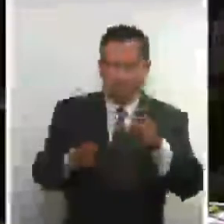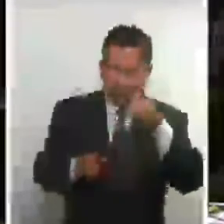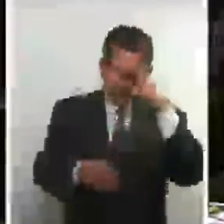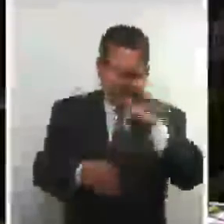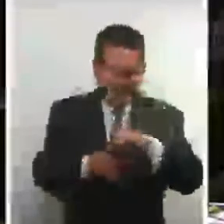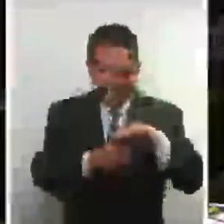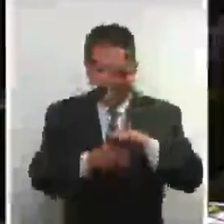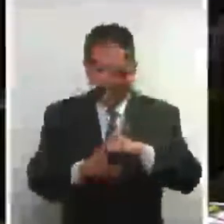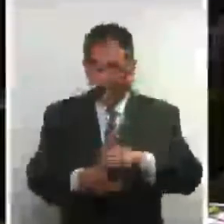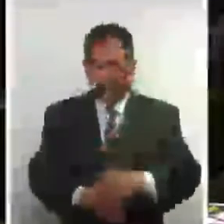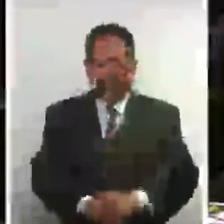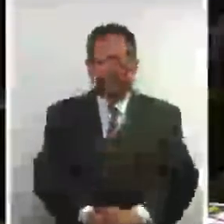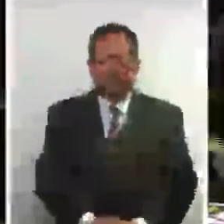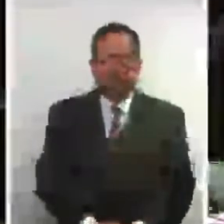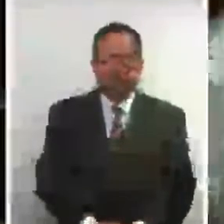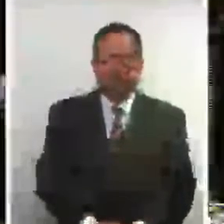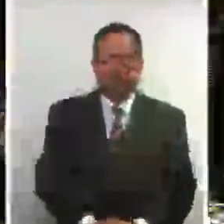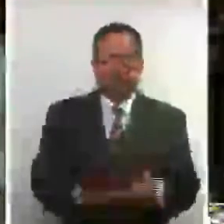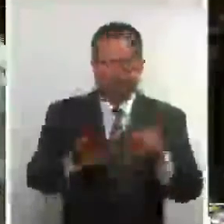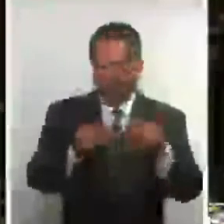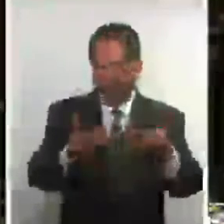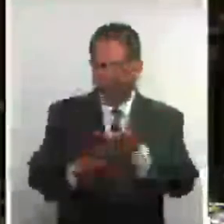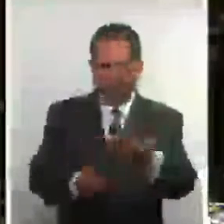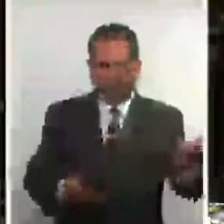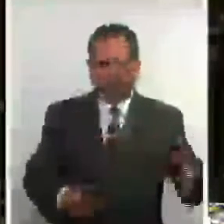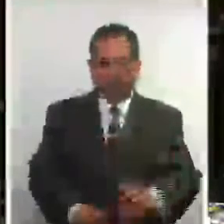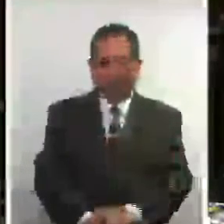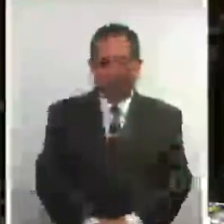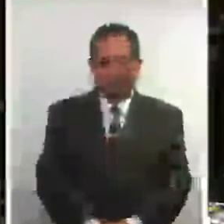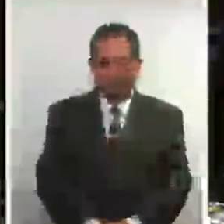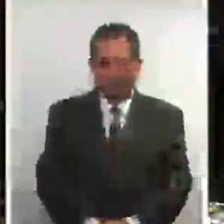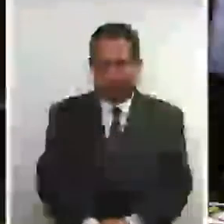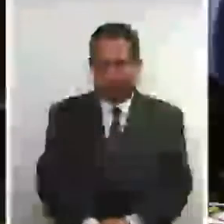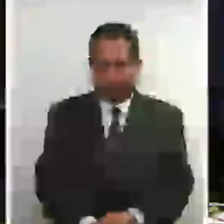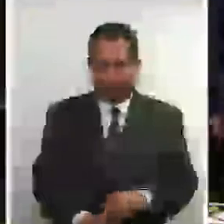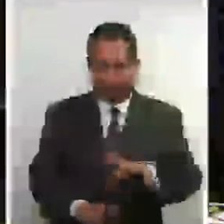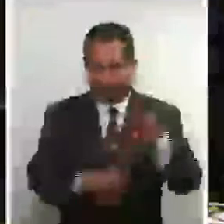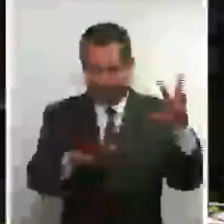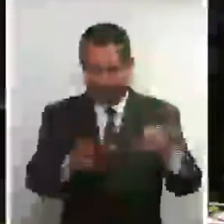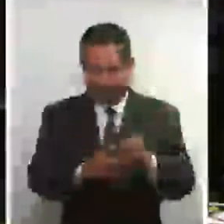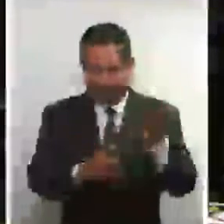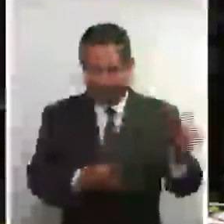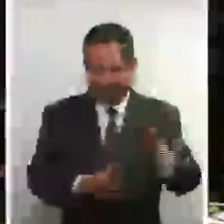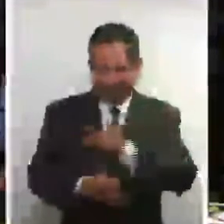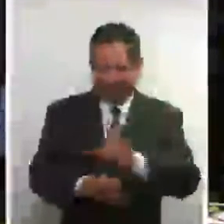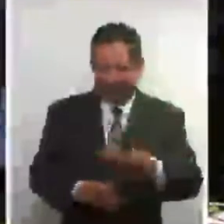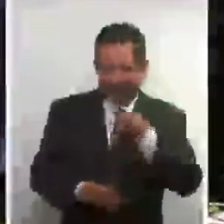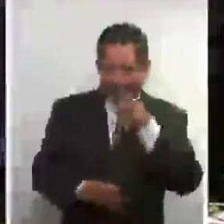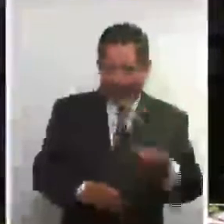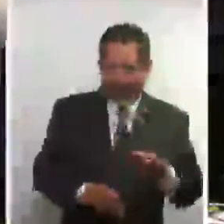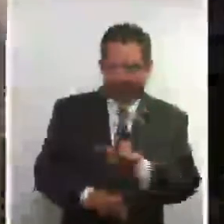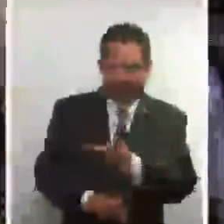para proceder a la votación. Adelante, diputados, de todo lo que dijo a través del presidente.